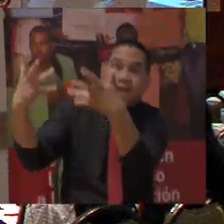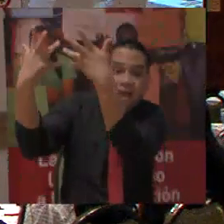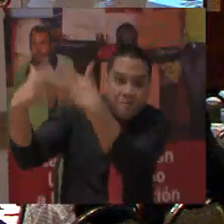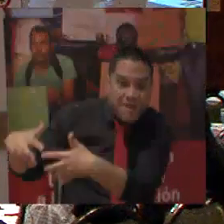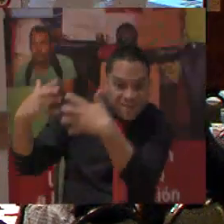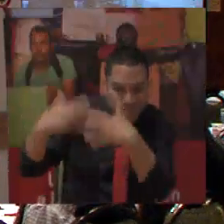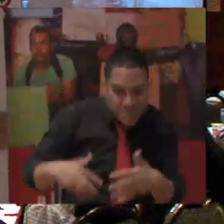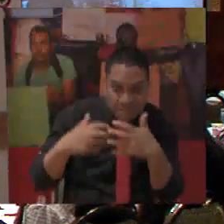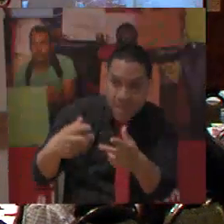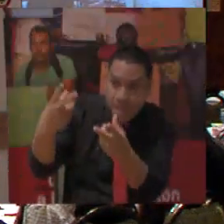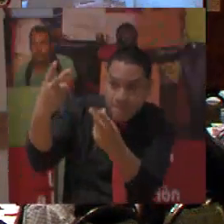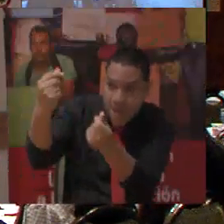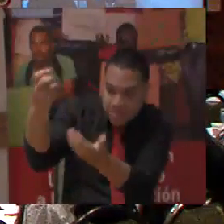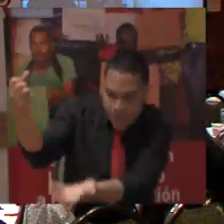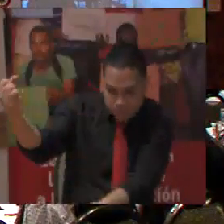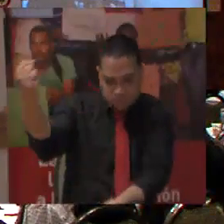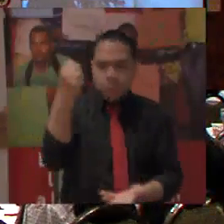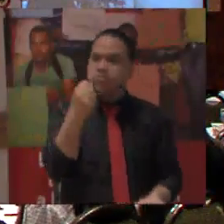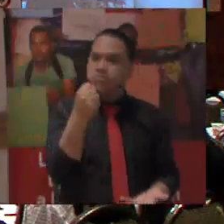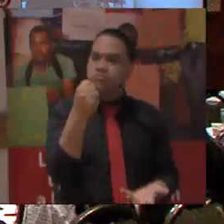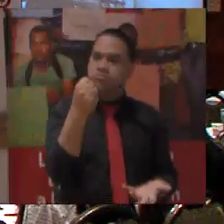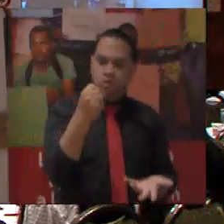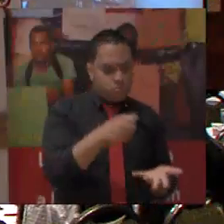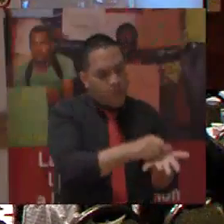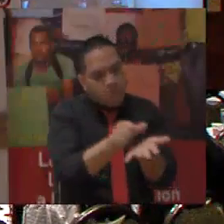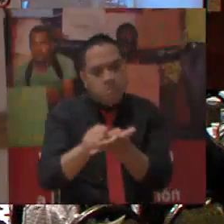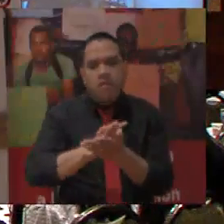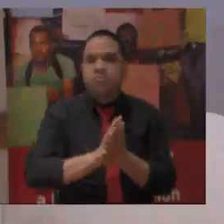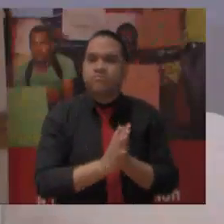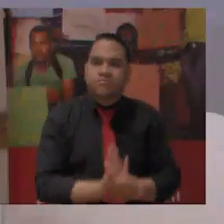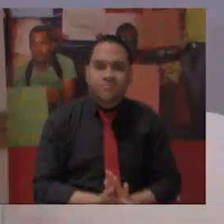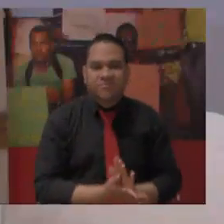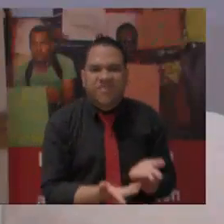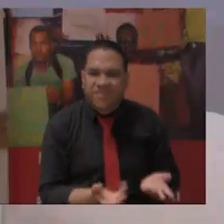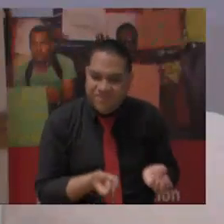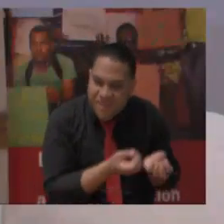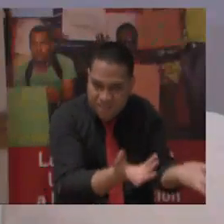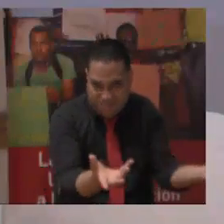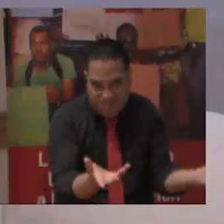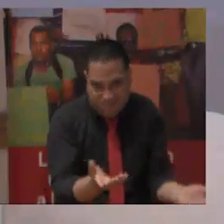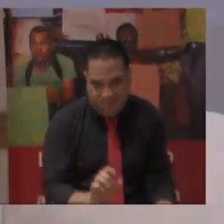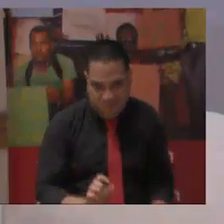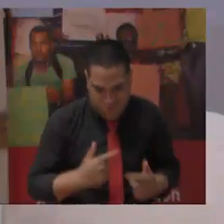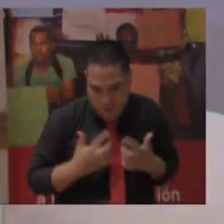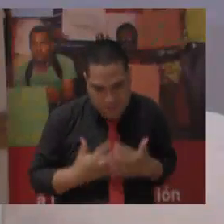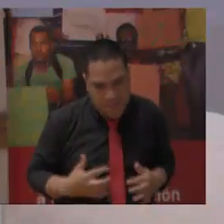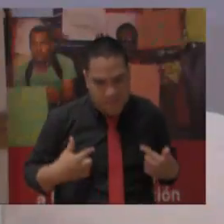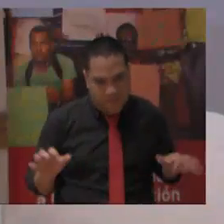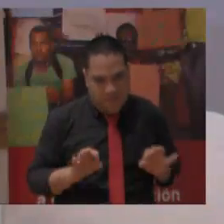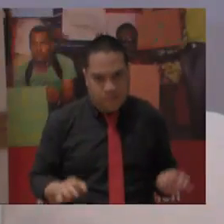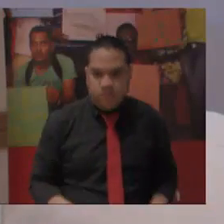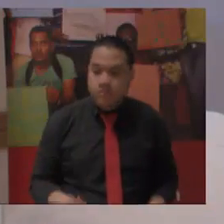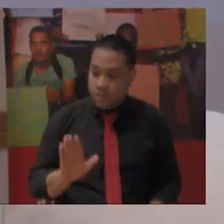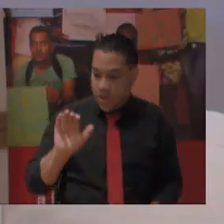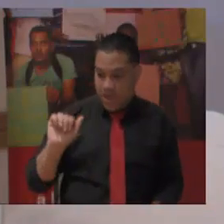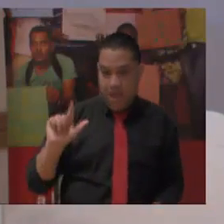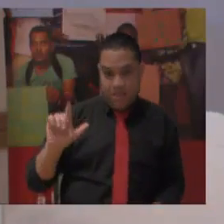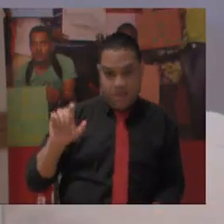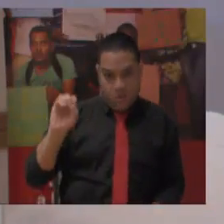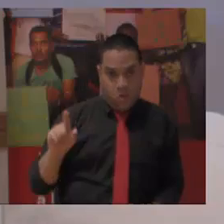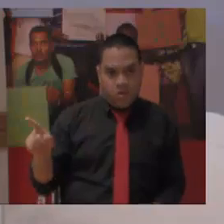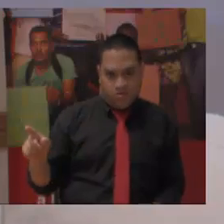lo que nosotros buscamos hacer. Obviamente es un honor estar aquí con Alejo, que fue mi jefe durante casi 4 años en la